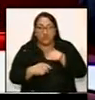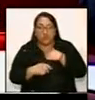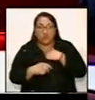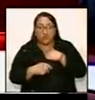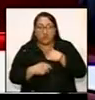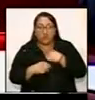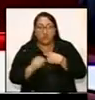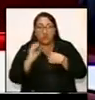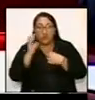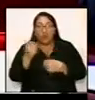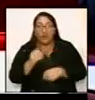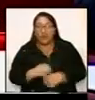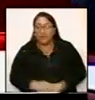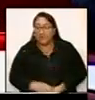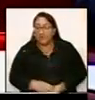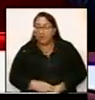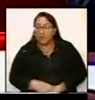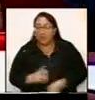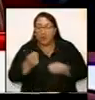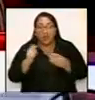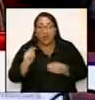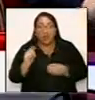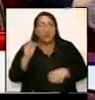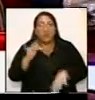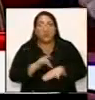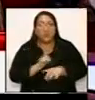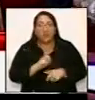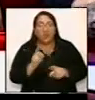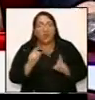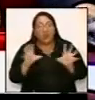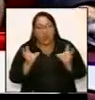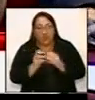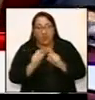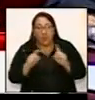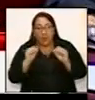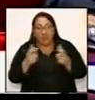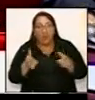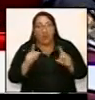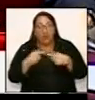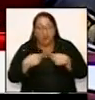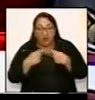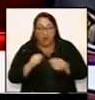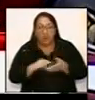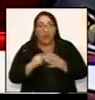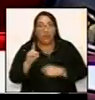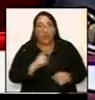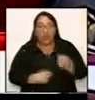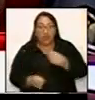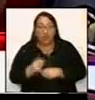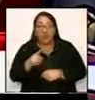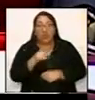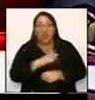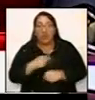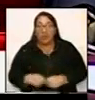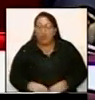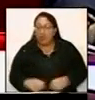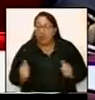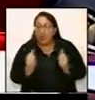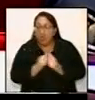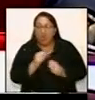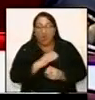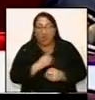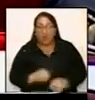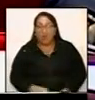creo que no se trata de quitarles inmunidad total, pero sí, cuando se trata de negocios del Estado o con el